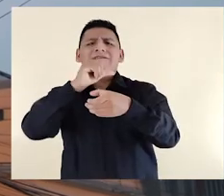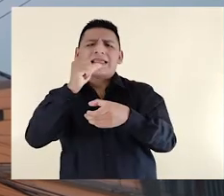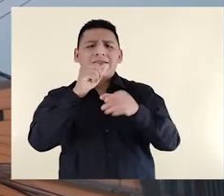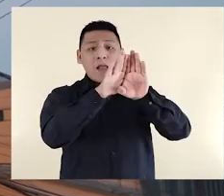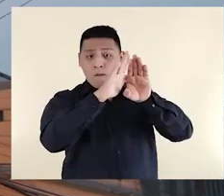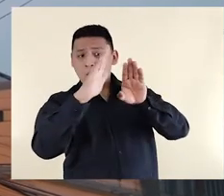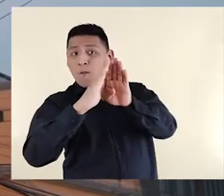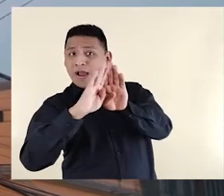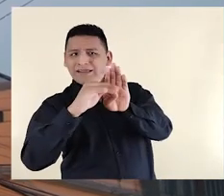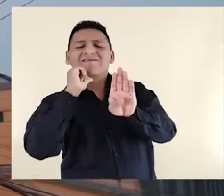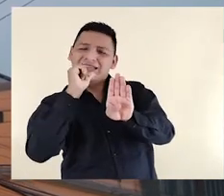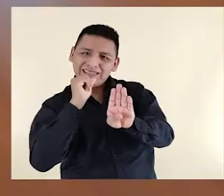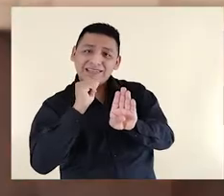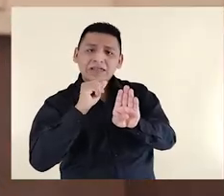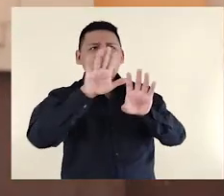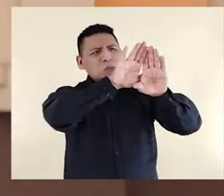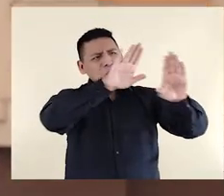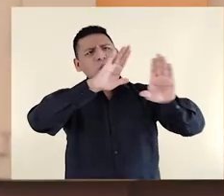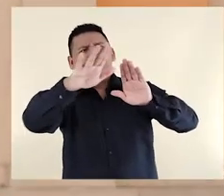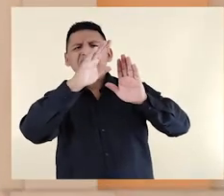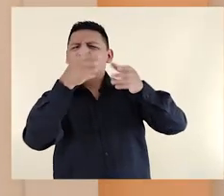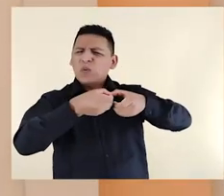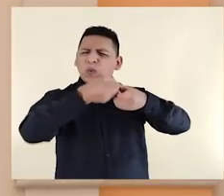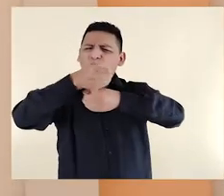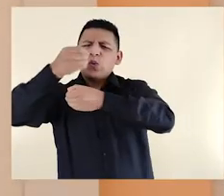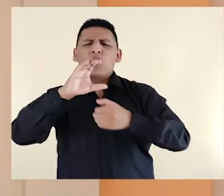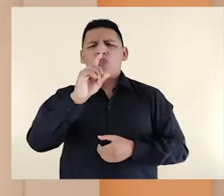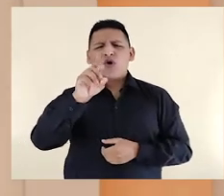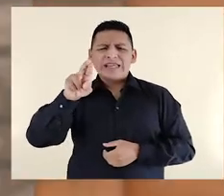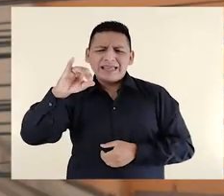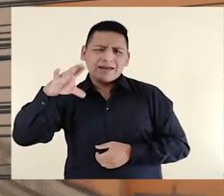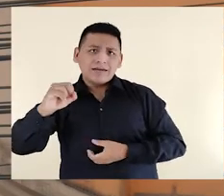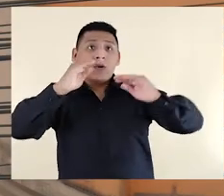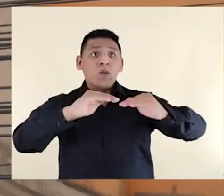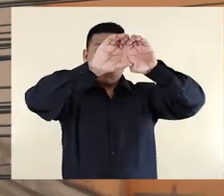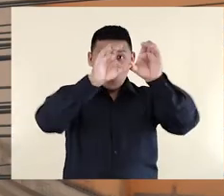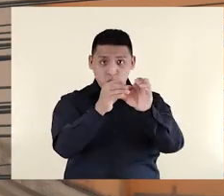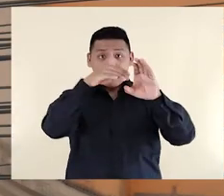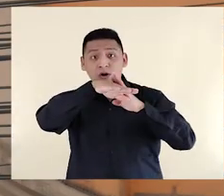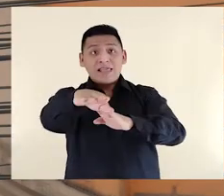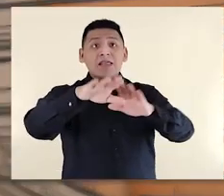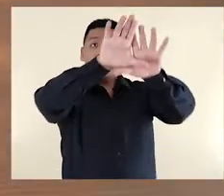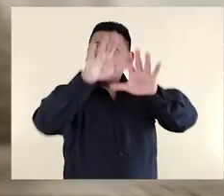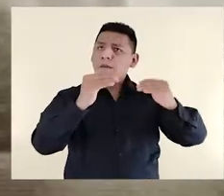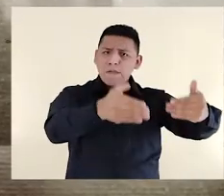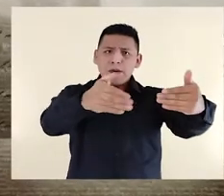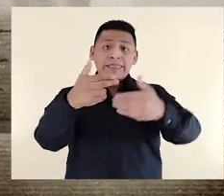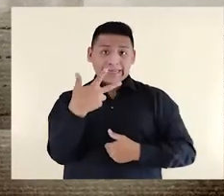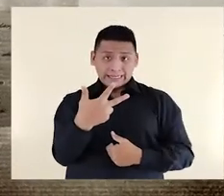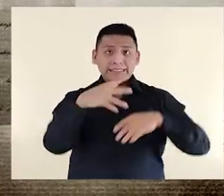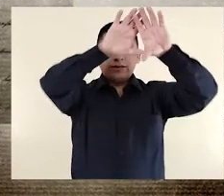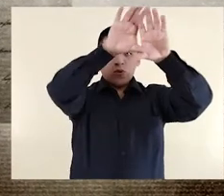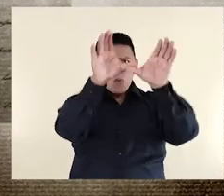sus torres, tampoco su portada lateral. Tiene una fachada sencilla con columnas dóricas y una hornacina superior. Por dentro es una